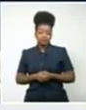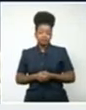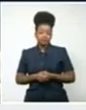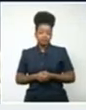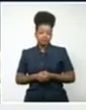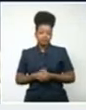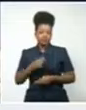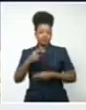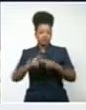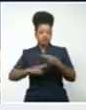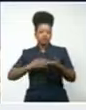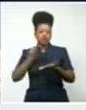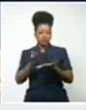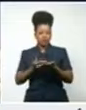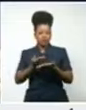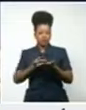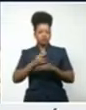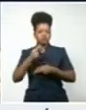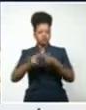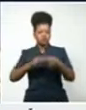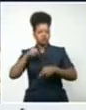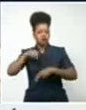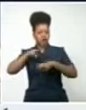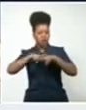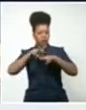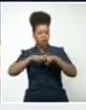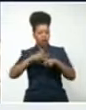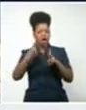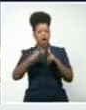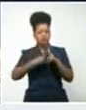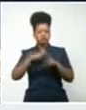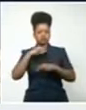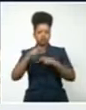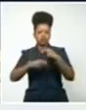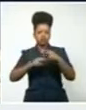se aplicó aquí en La Habana y se están haciendo ensayos para